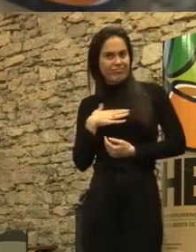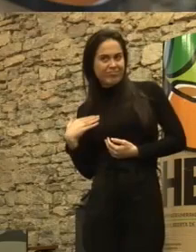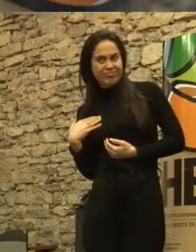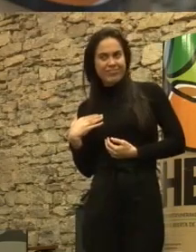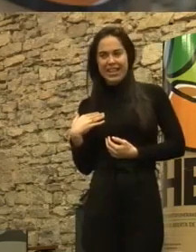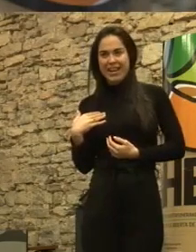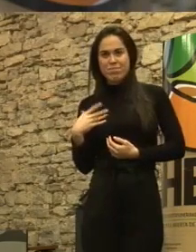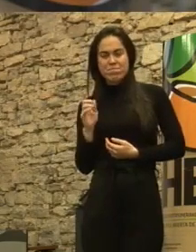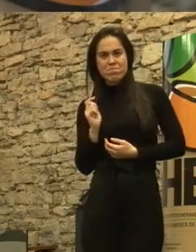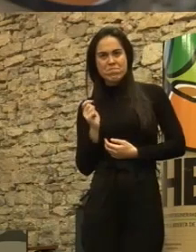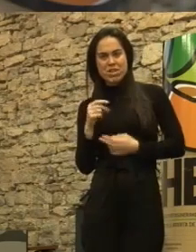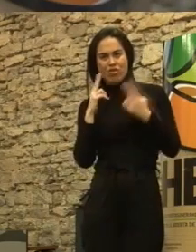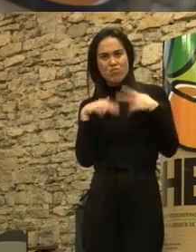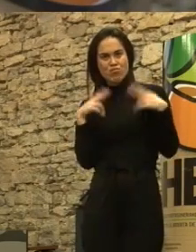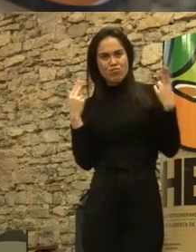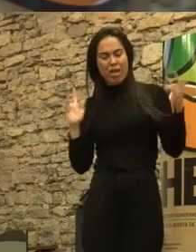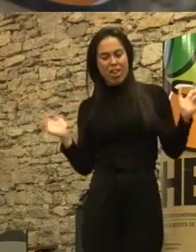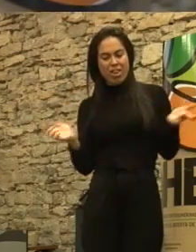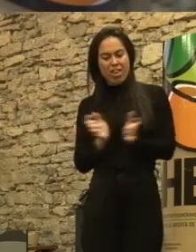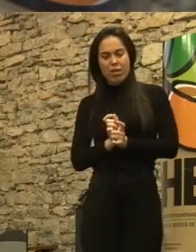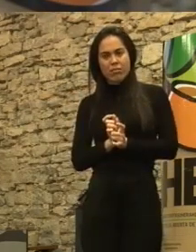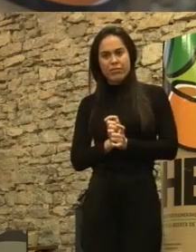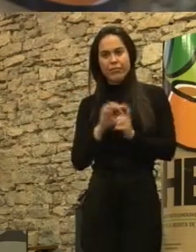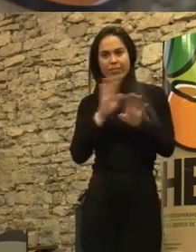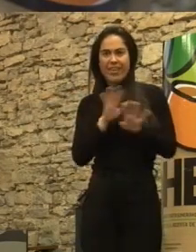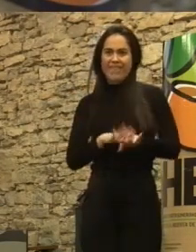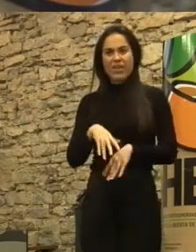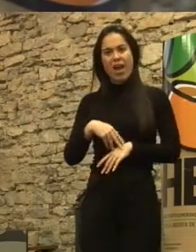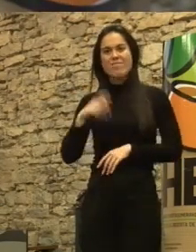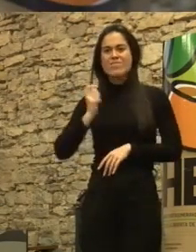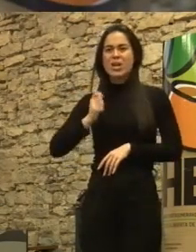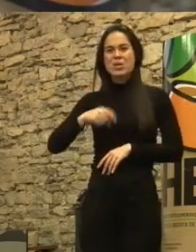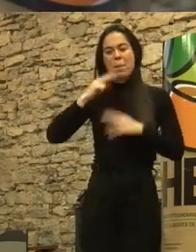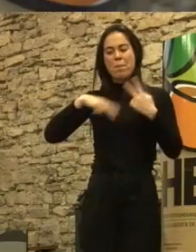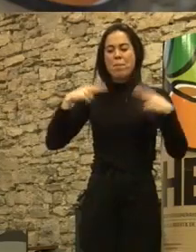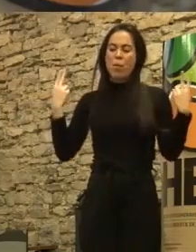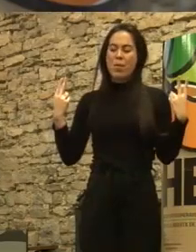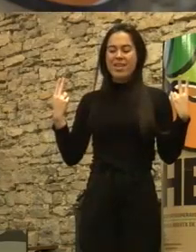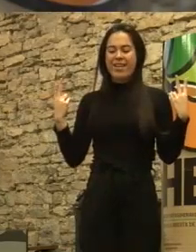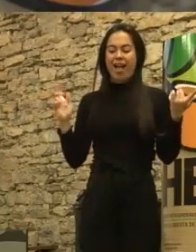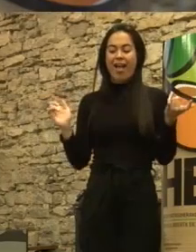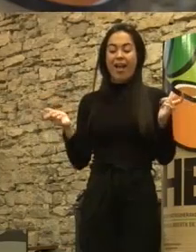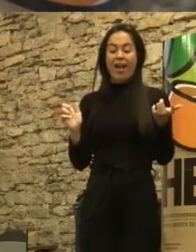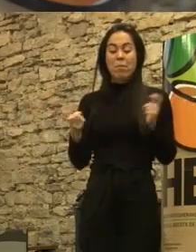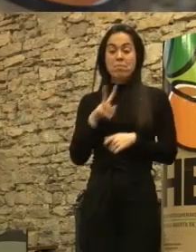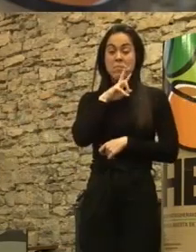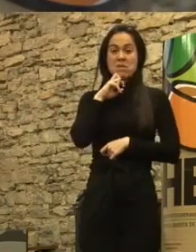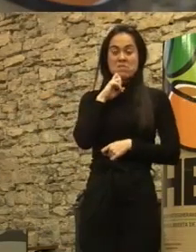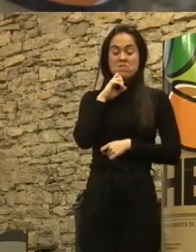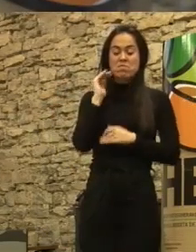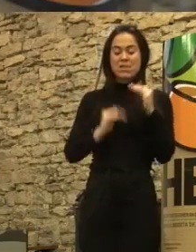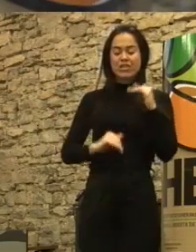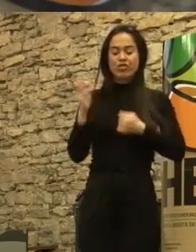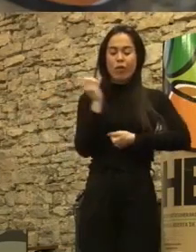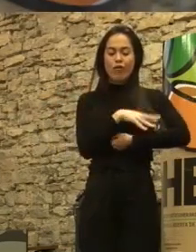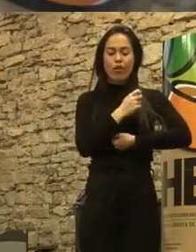pensión pública y que poco a poco la pensión pública tenga menos peso y que cada vez la gente se busque la vida, se contrate un fondo de